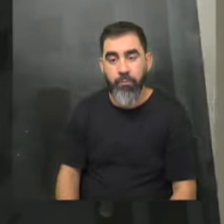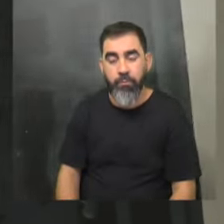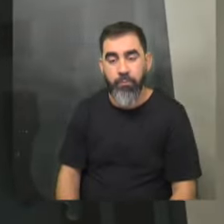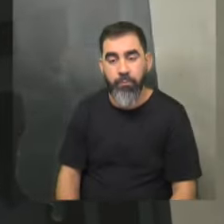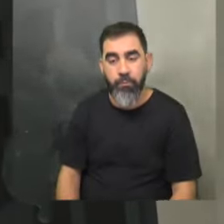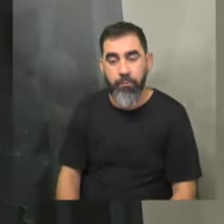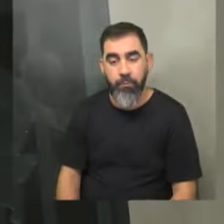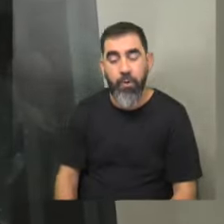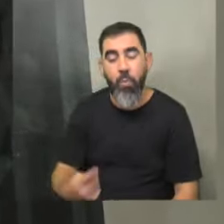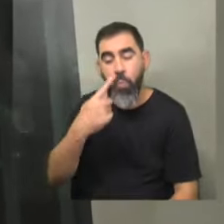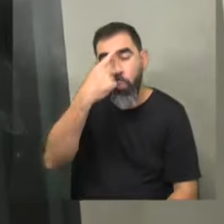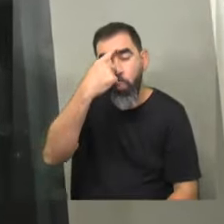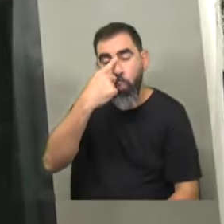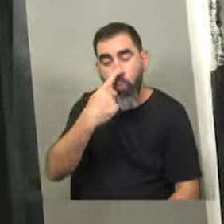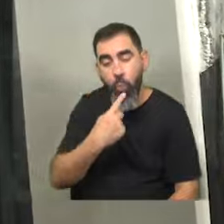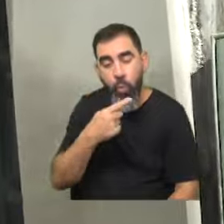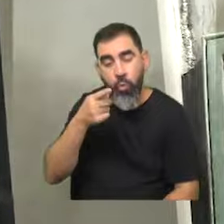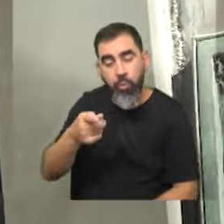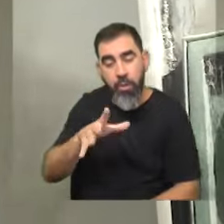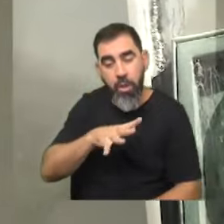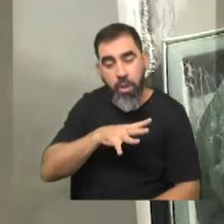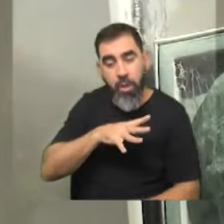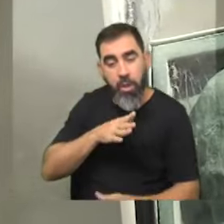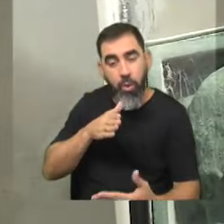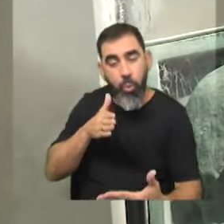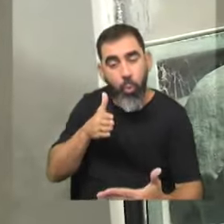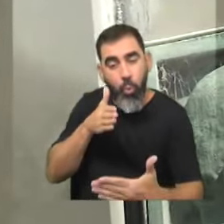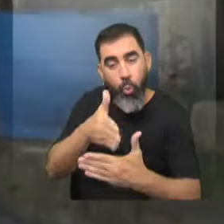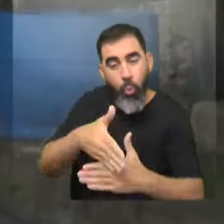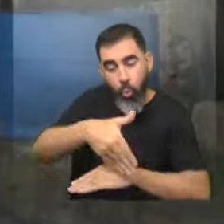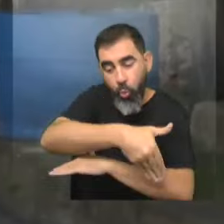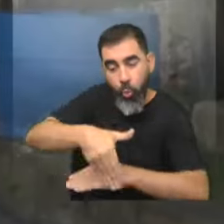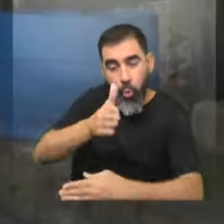Especialmente en aquellos monumentos que están ubicados en los cruces de caminería.